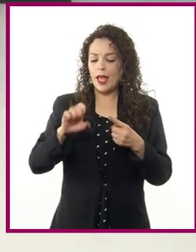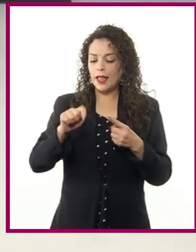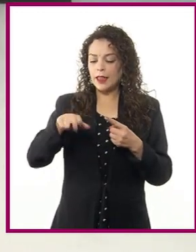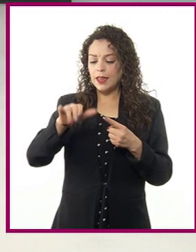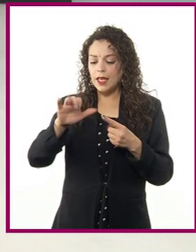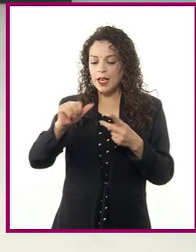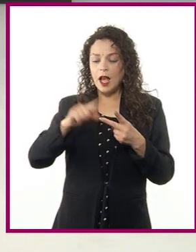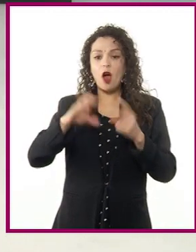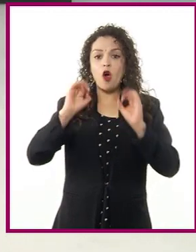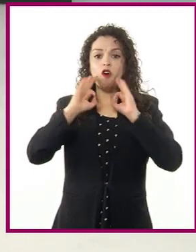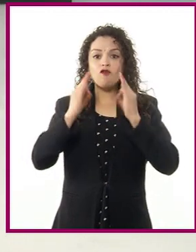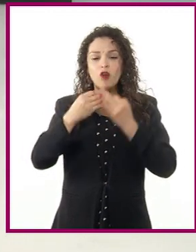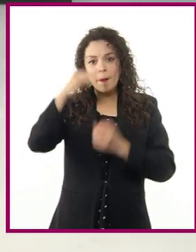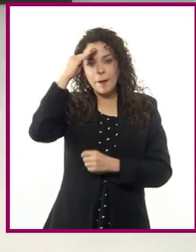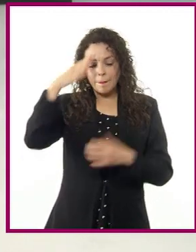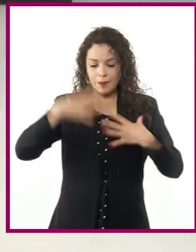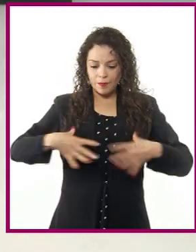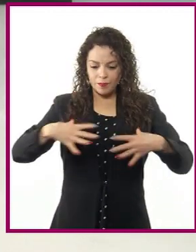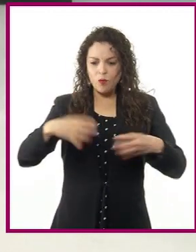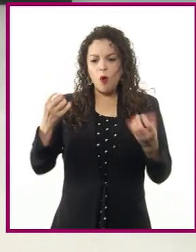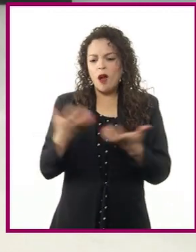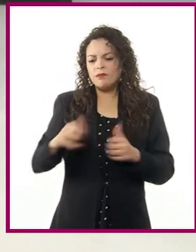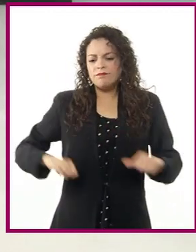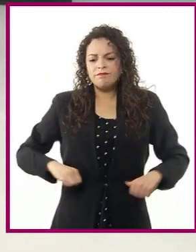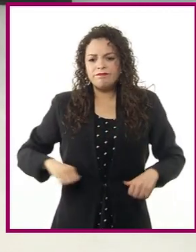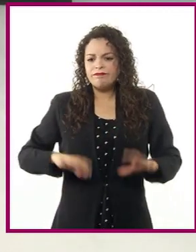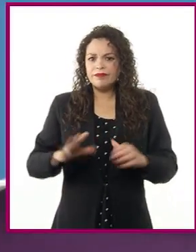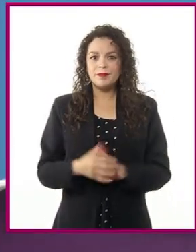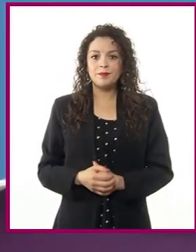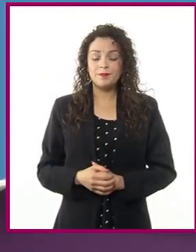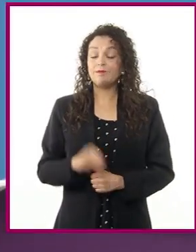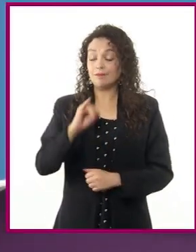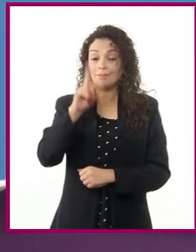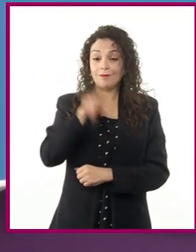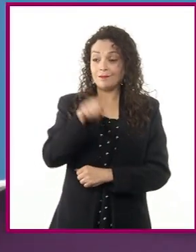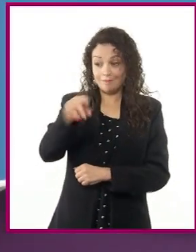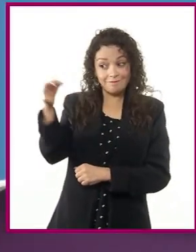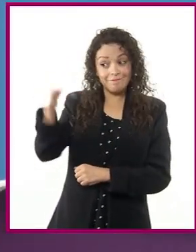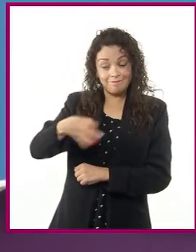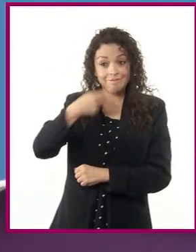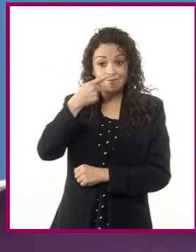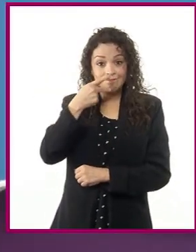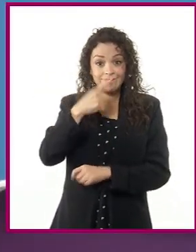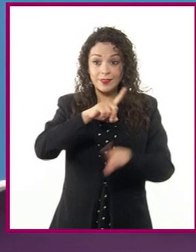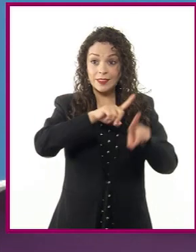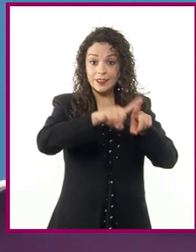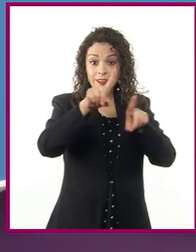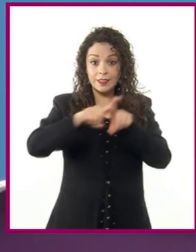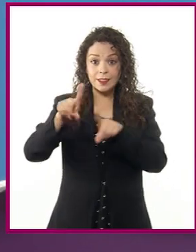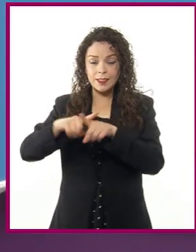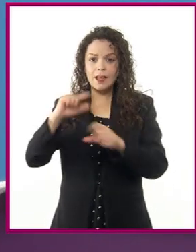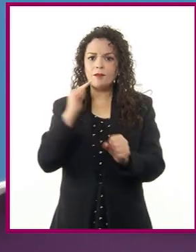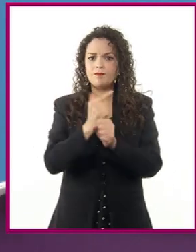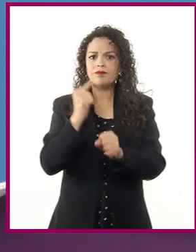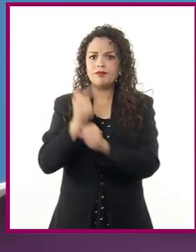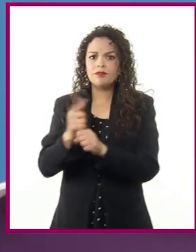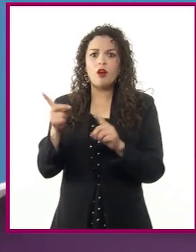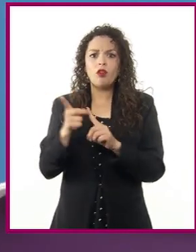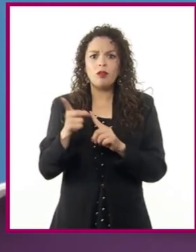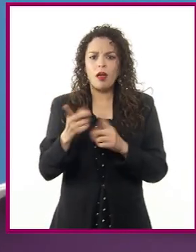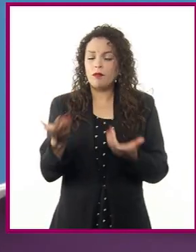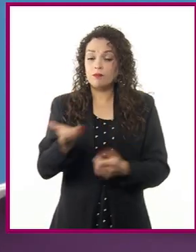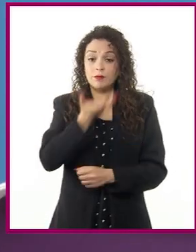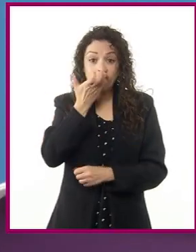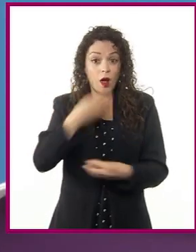pensar, vestir o actuar. Muy acertado tu comentario, Daniel. La diversidad la encontramos en nuestra vida